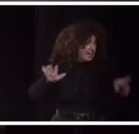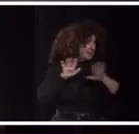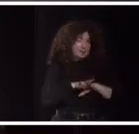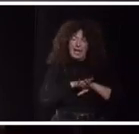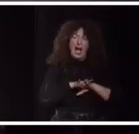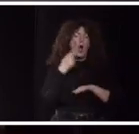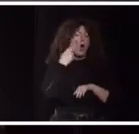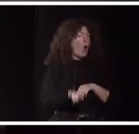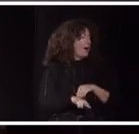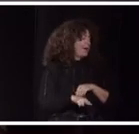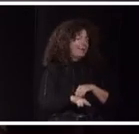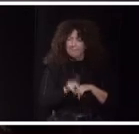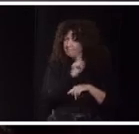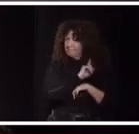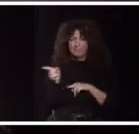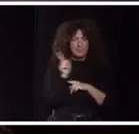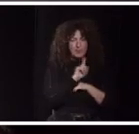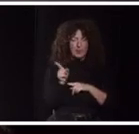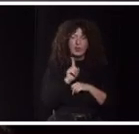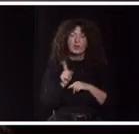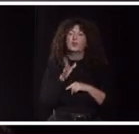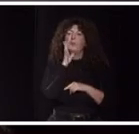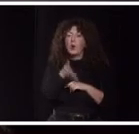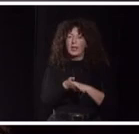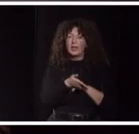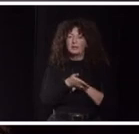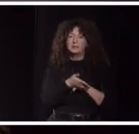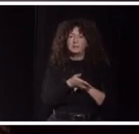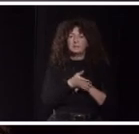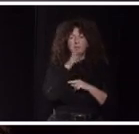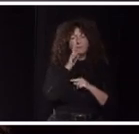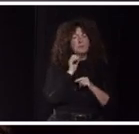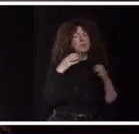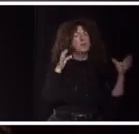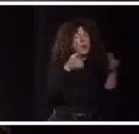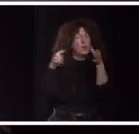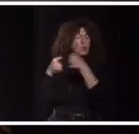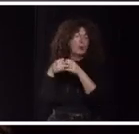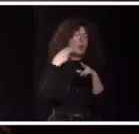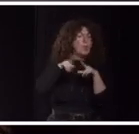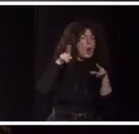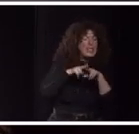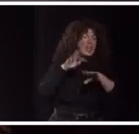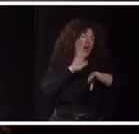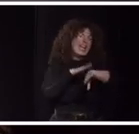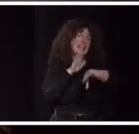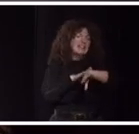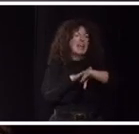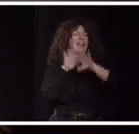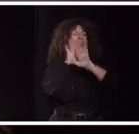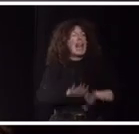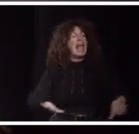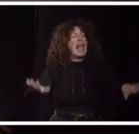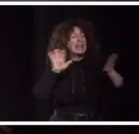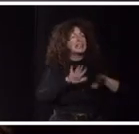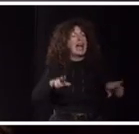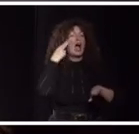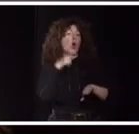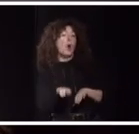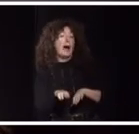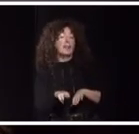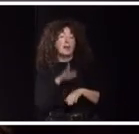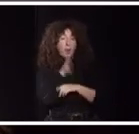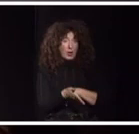ni cobarde. ¿Y por qué hay fuerza política o una izquierda que es lenta y cobarde? Pues lo voy a